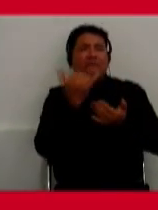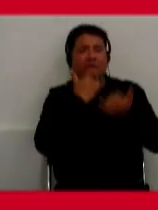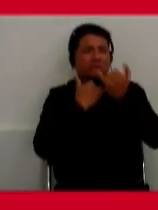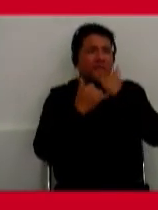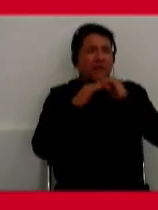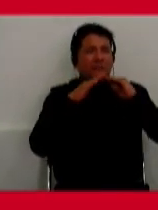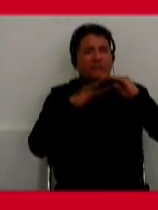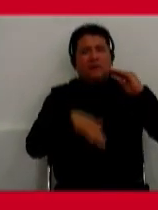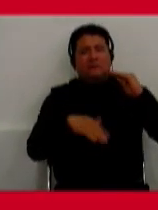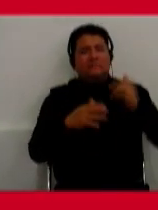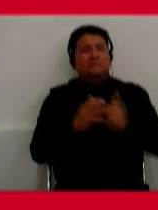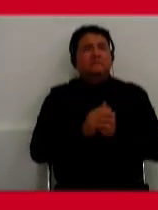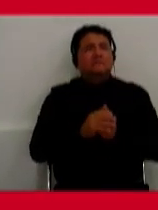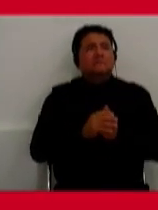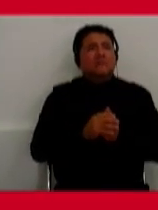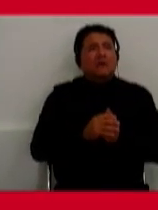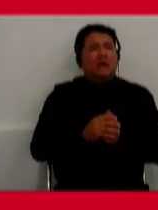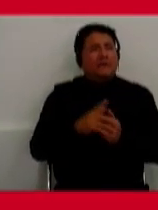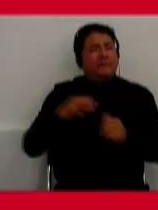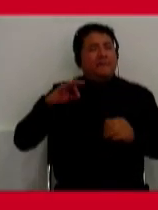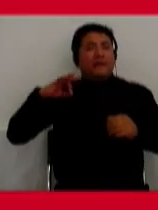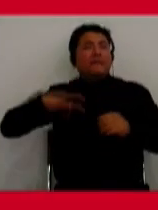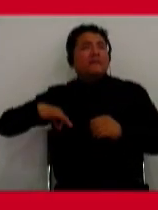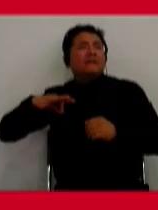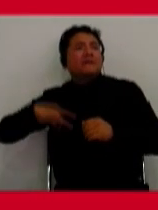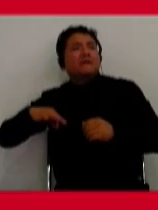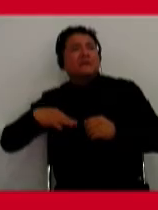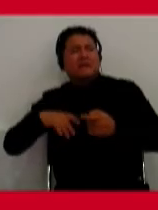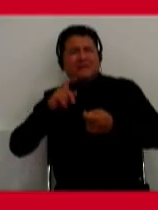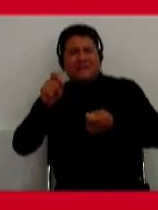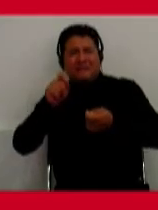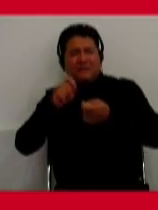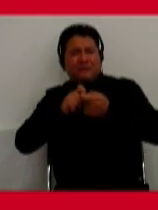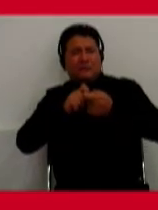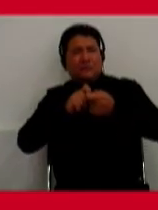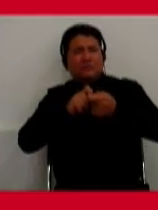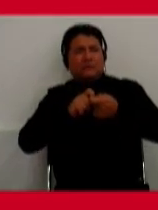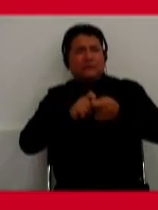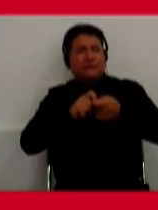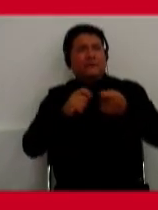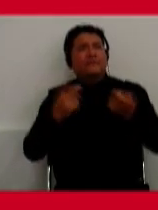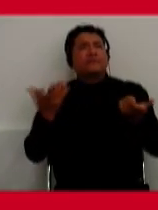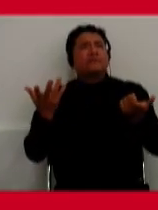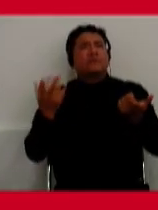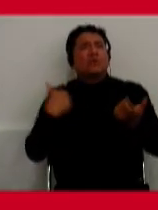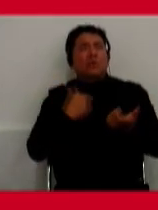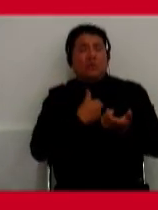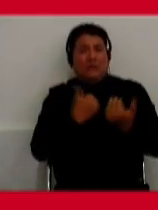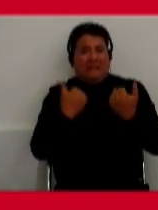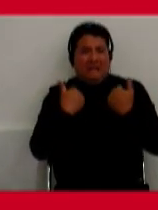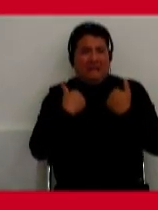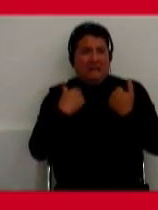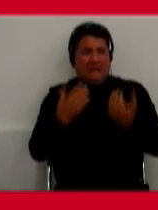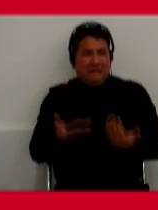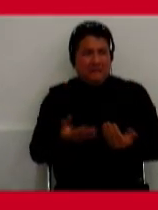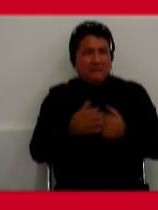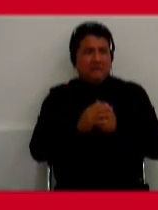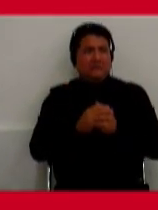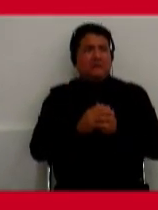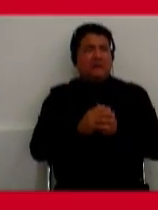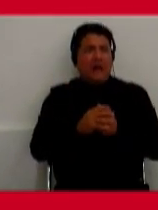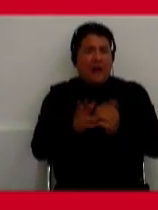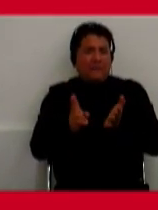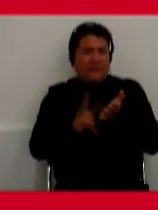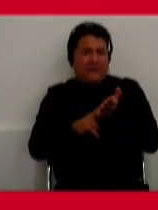Los beneficios específicos que obtuvimos con este modelo de valles aplicado